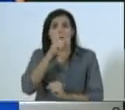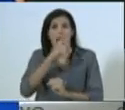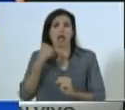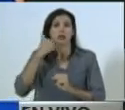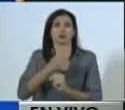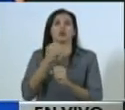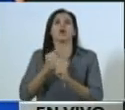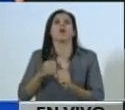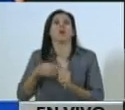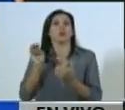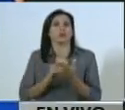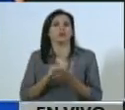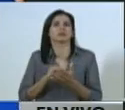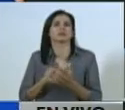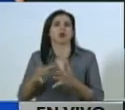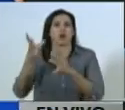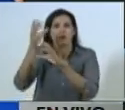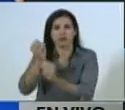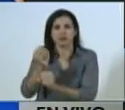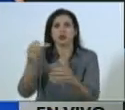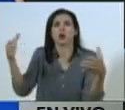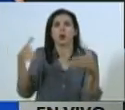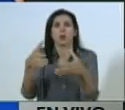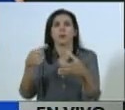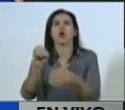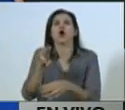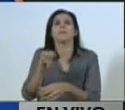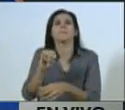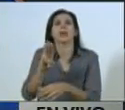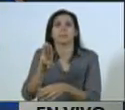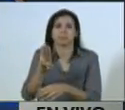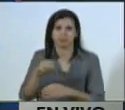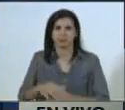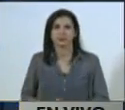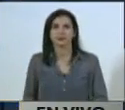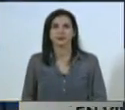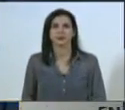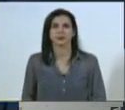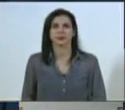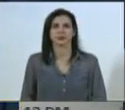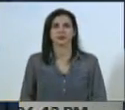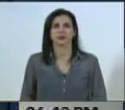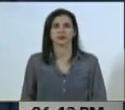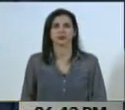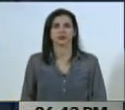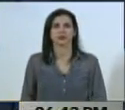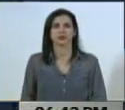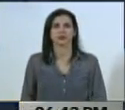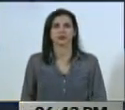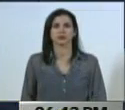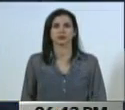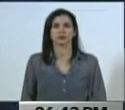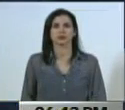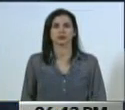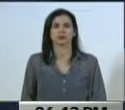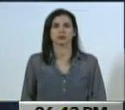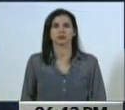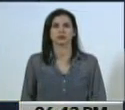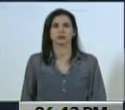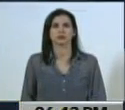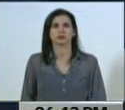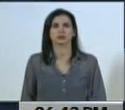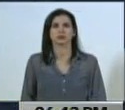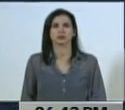la confianza en la OPEP. And the entire oil market atmosphere changed from